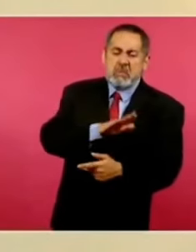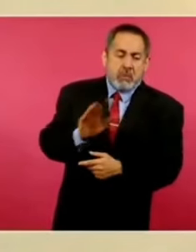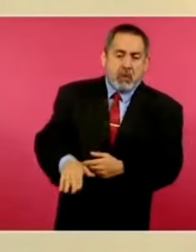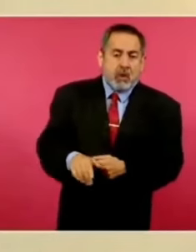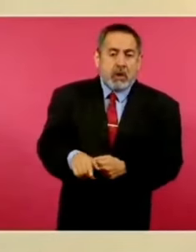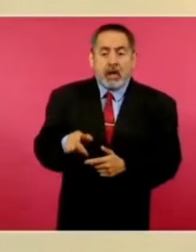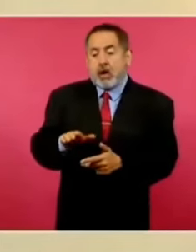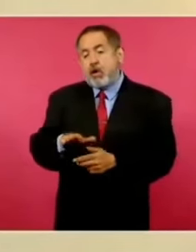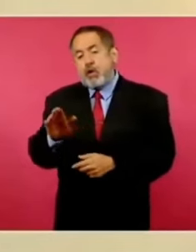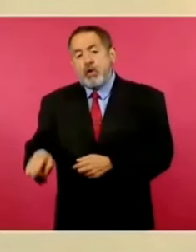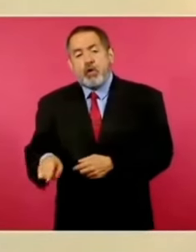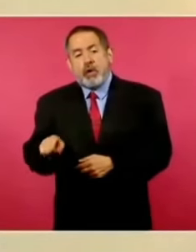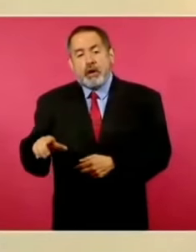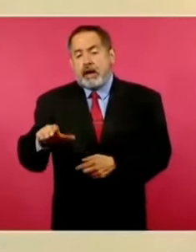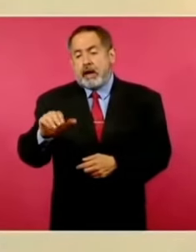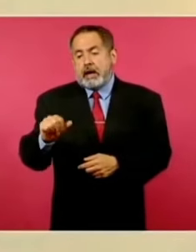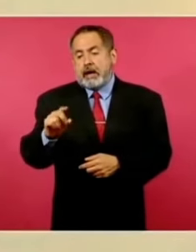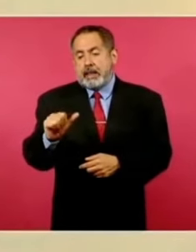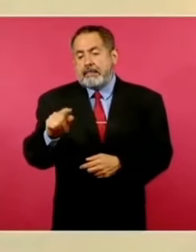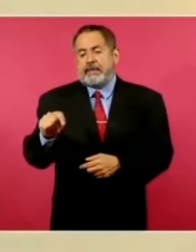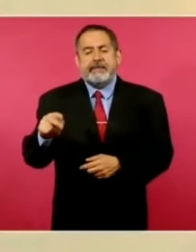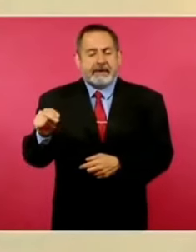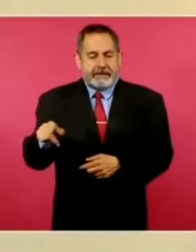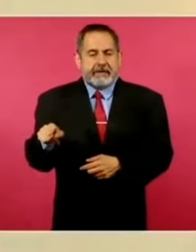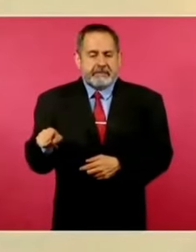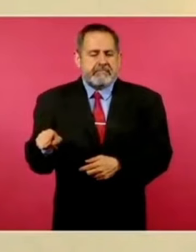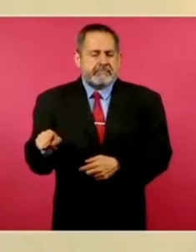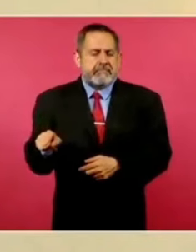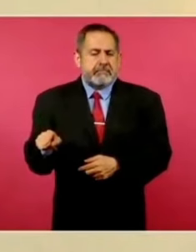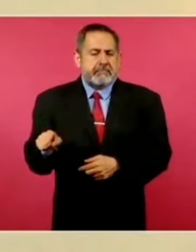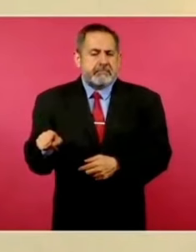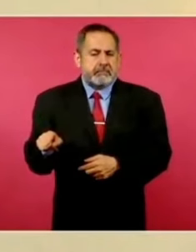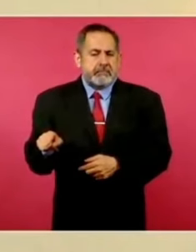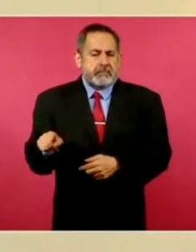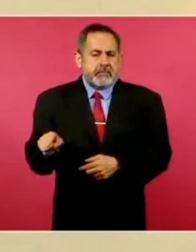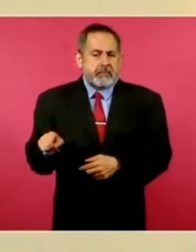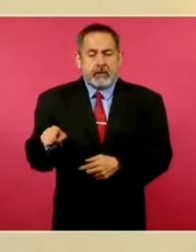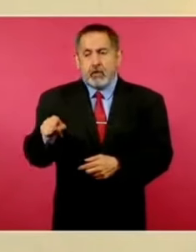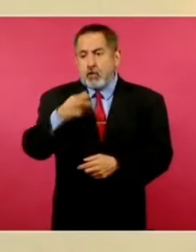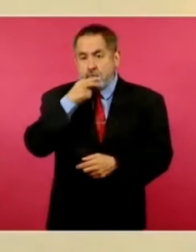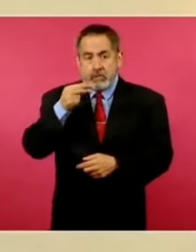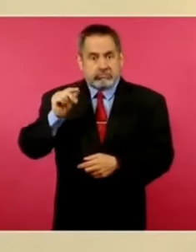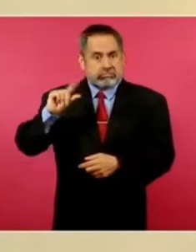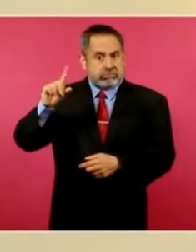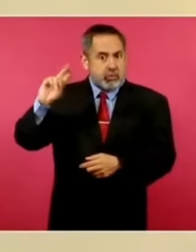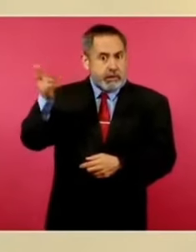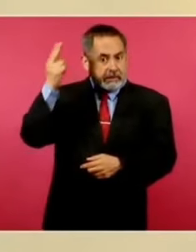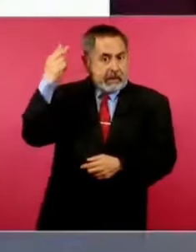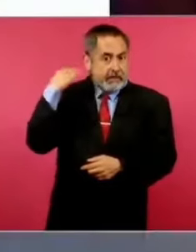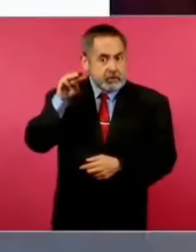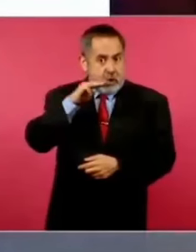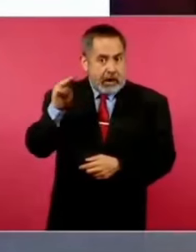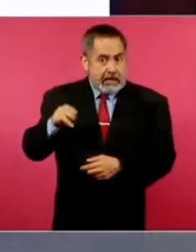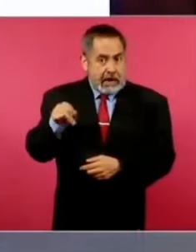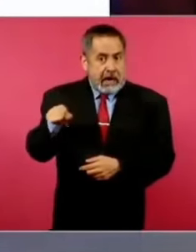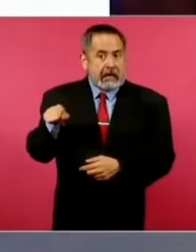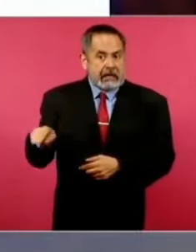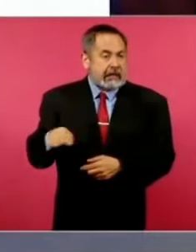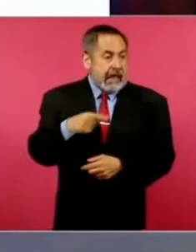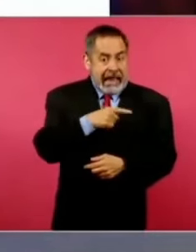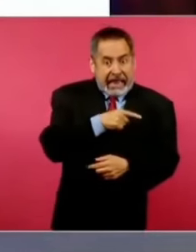en agravio de Jan cadet en el catedrático de la universidad Michoacana de San Nicolás de